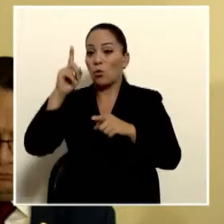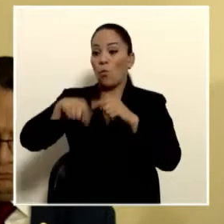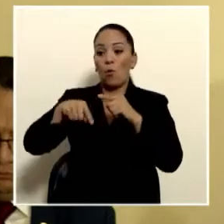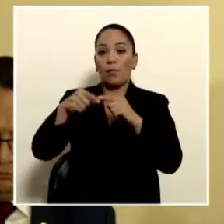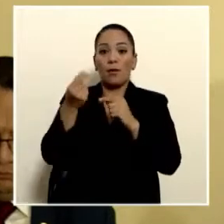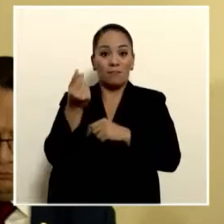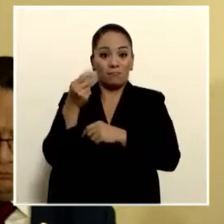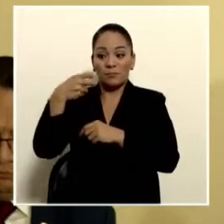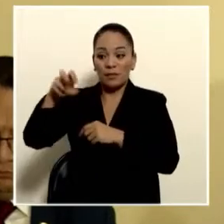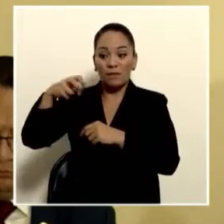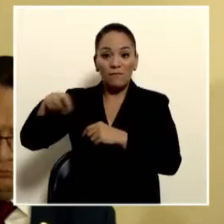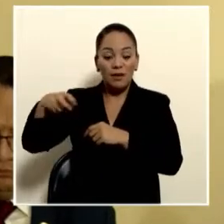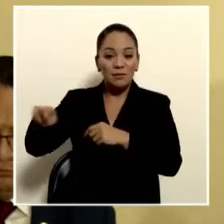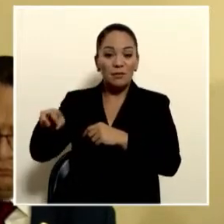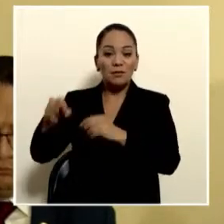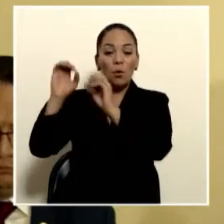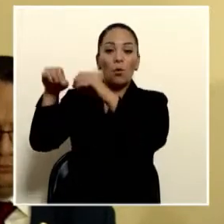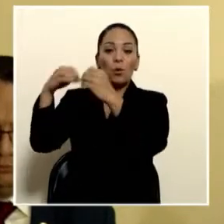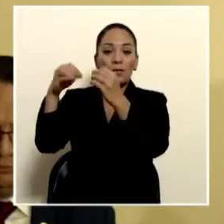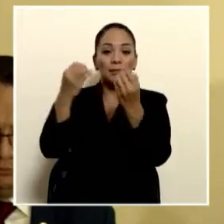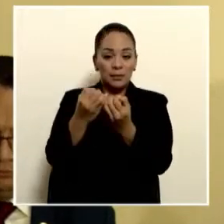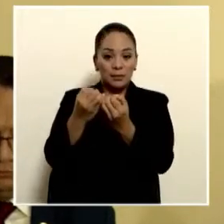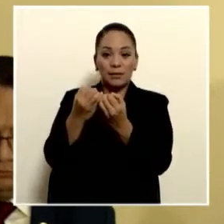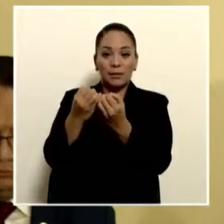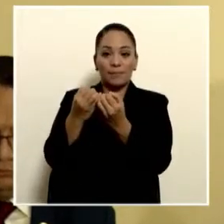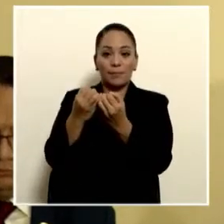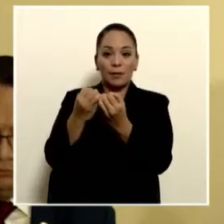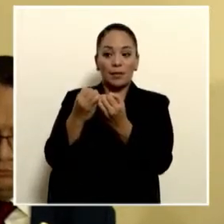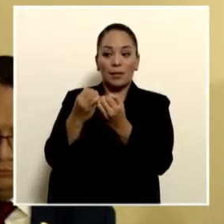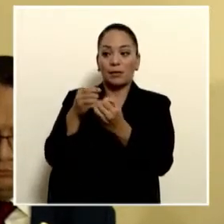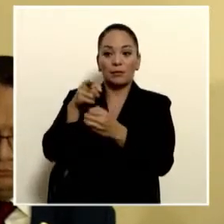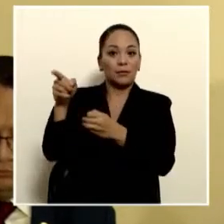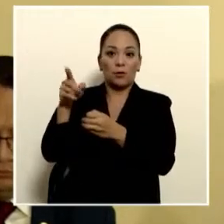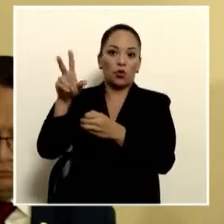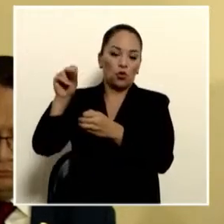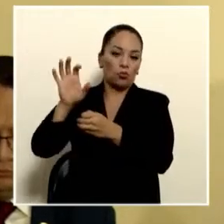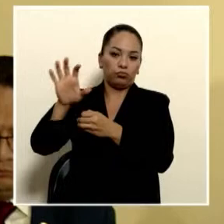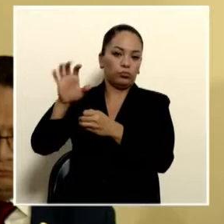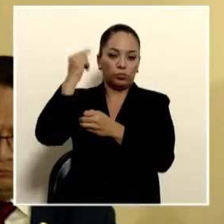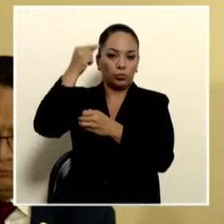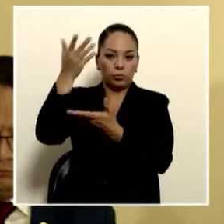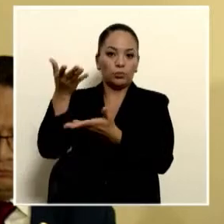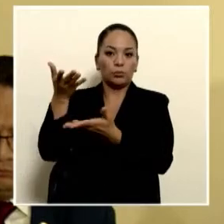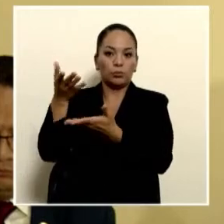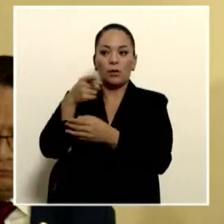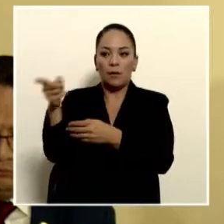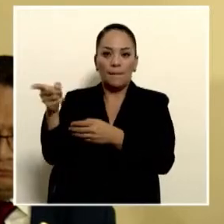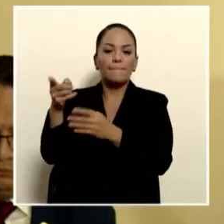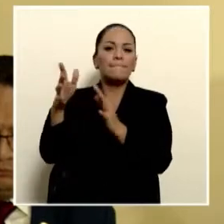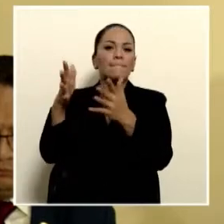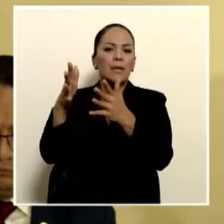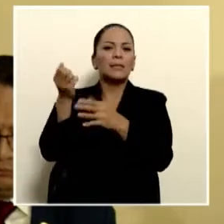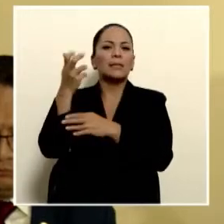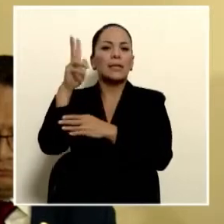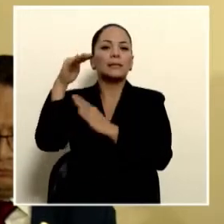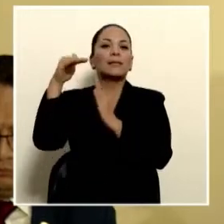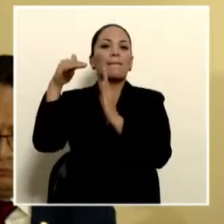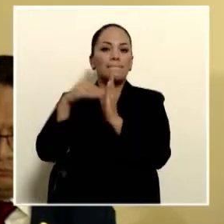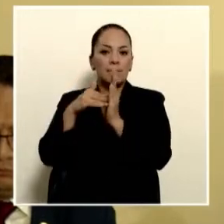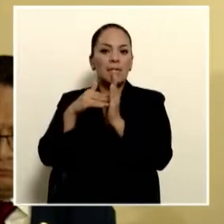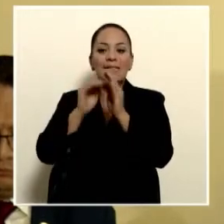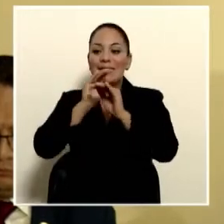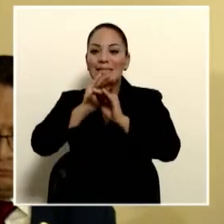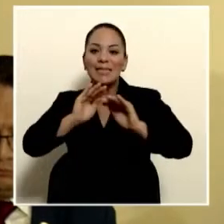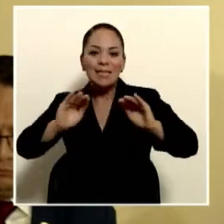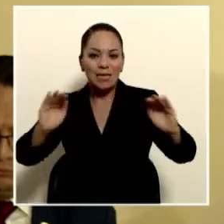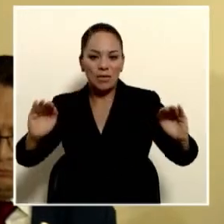transferencias a las organizaciones no gubernamentales que tienen aproximadamente 13,000